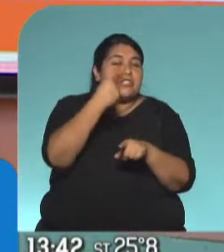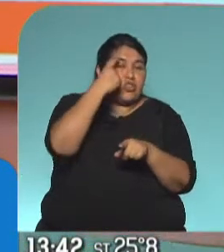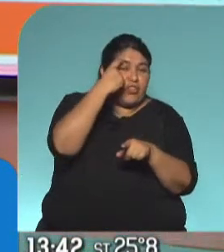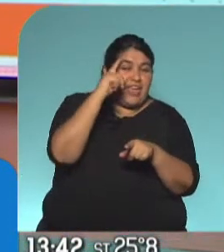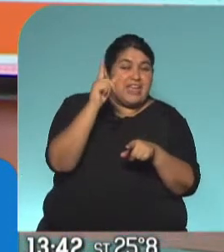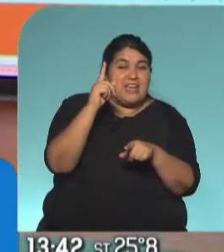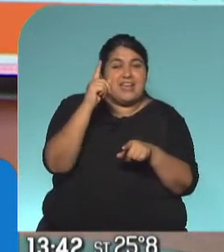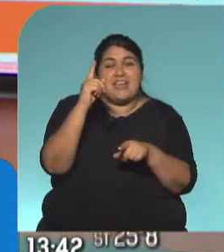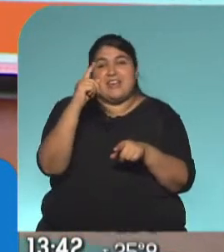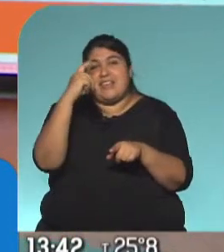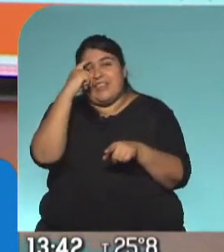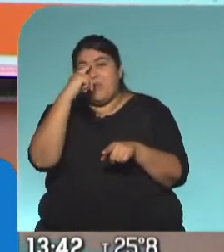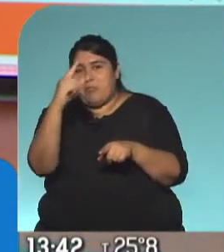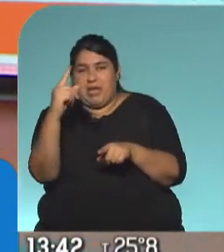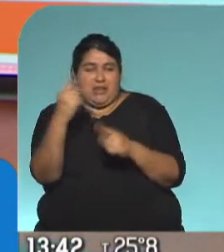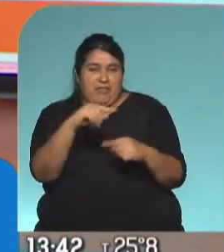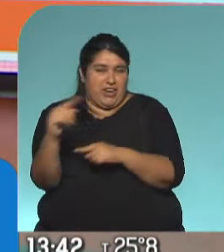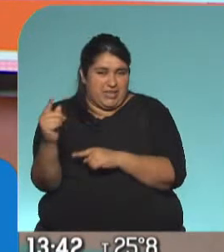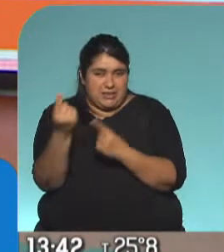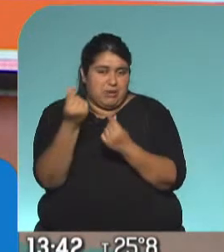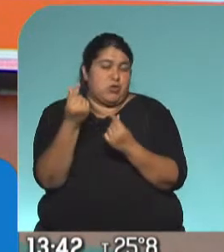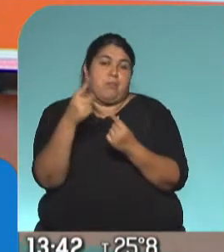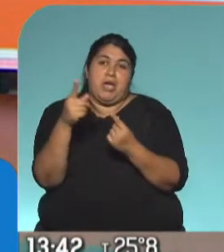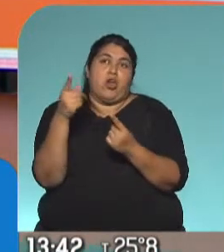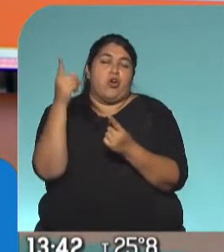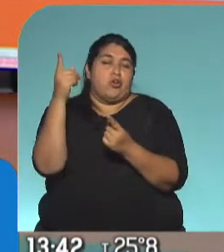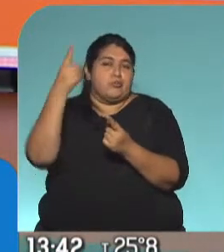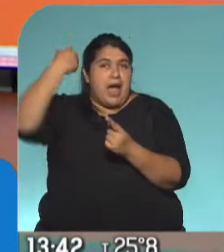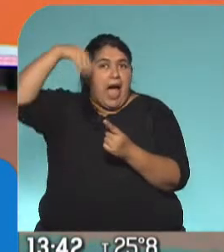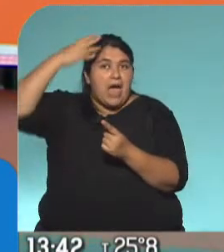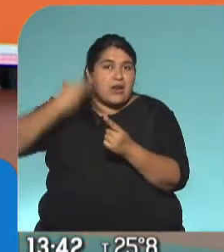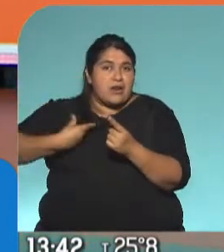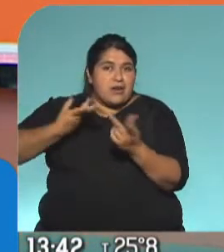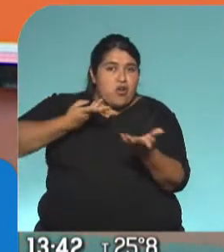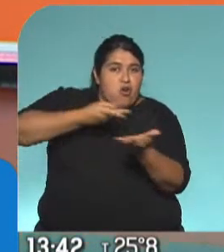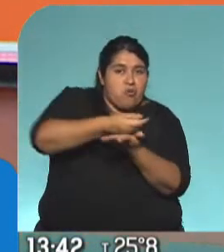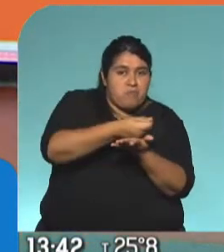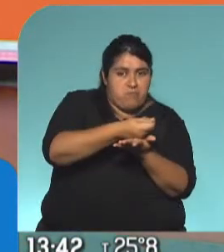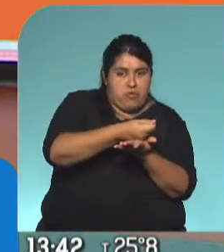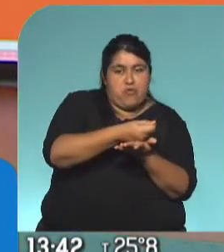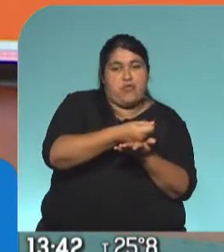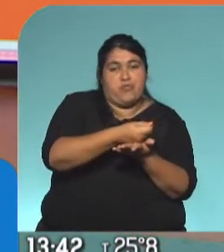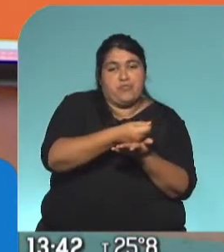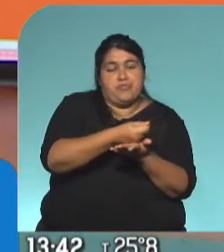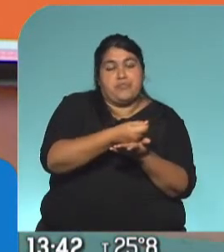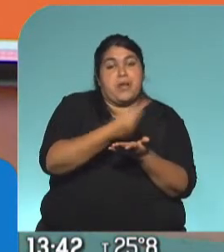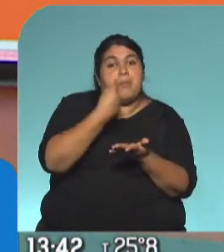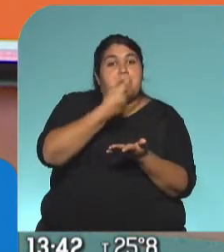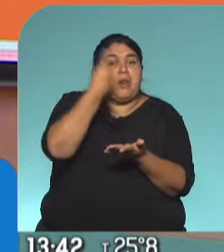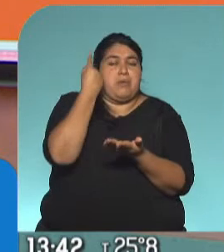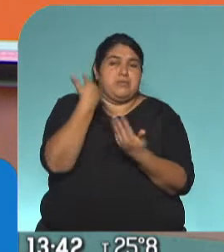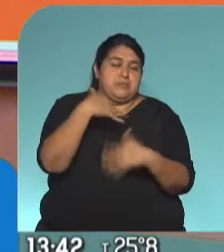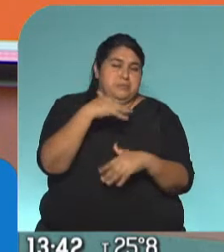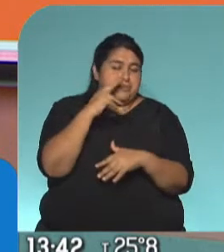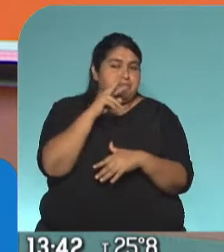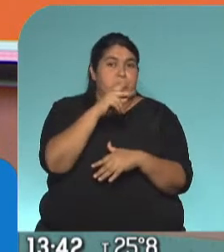nosotros es mucha plata siempre, pero aún para estas dimensiones es una compra de armas muy importante. No debe haber en el mundo, por lo